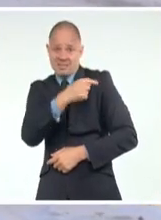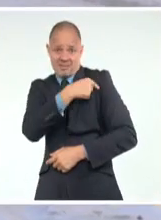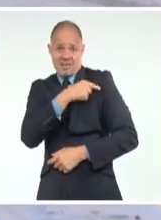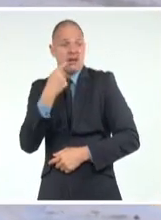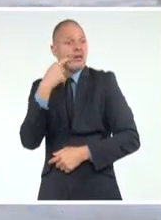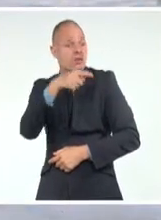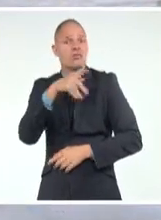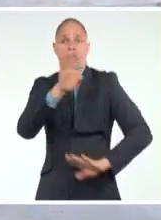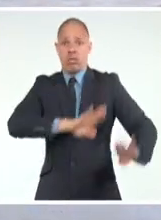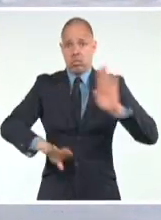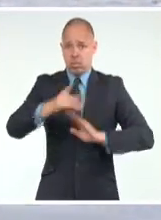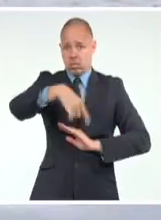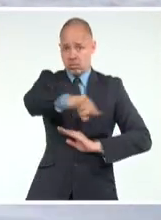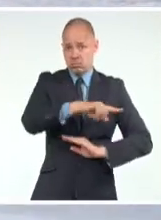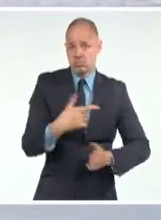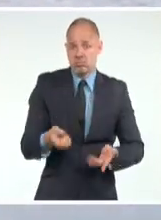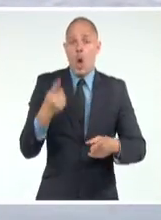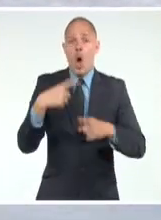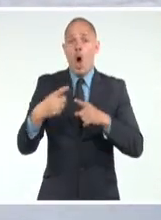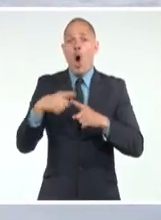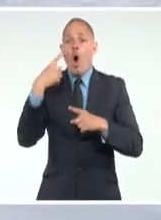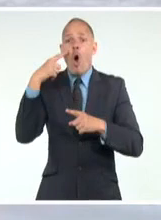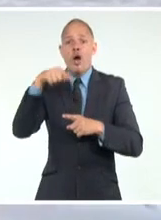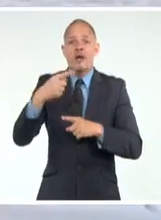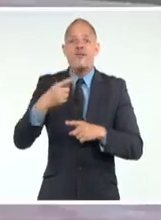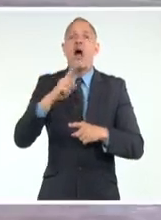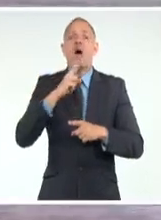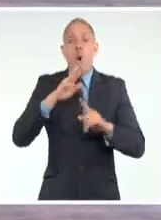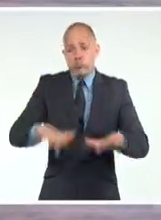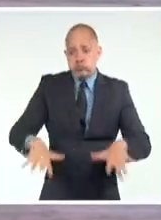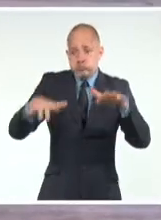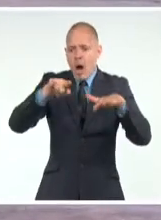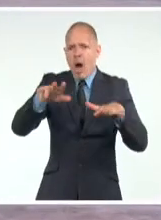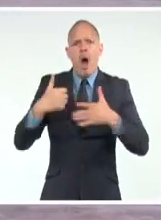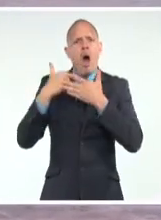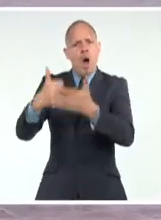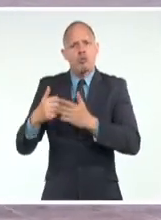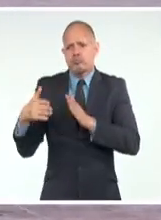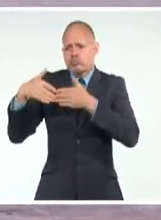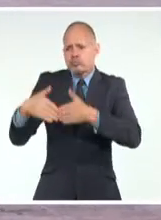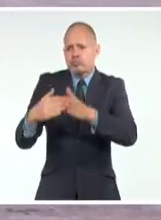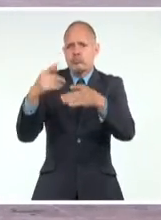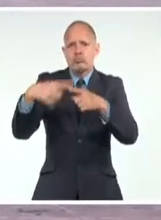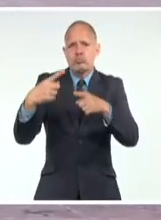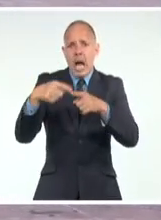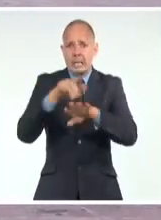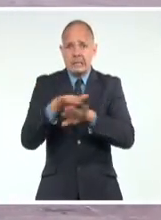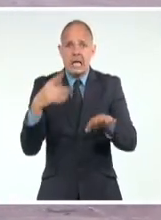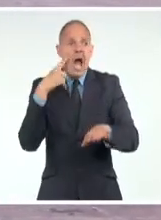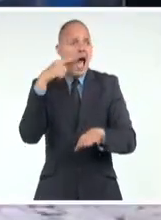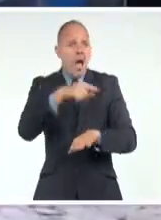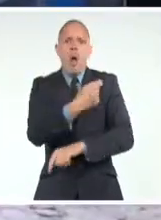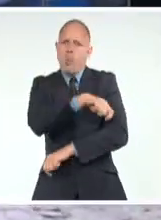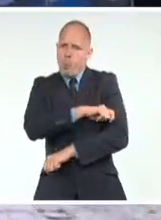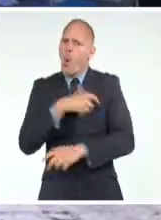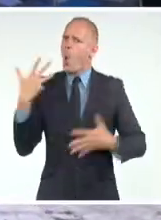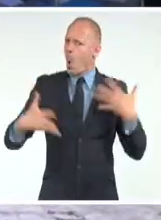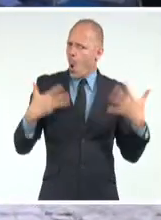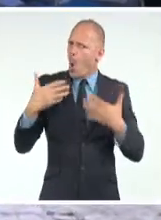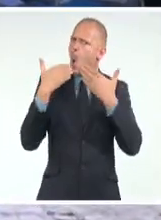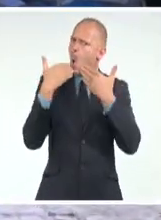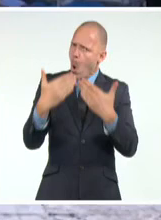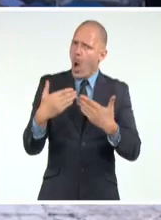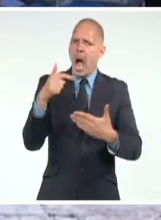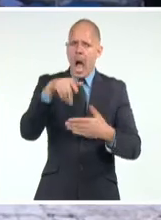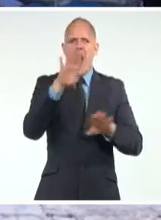Vimos la participación activa en el rescate y salvamento. Existen testimonios de su papel de protección de los bienes